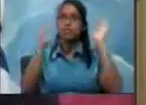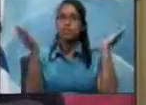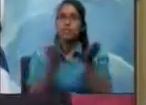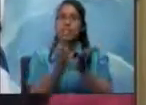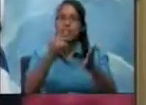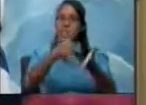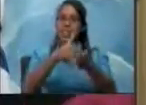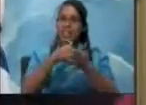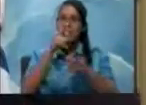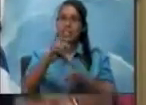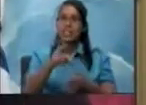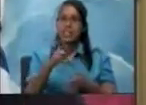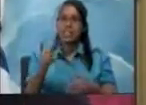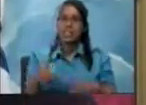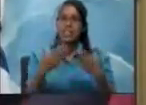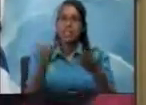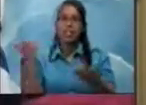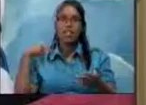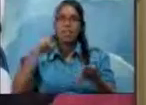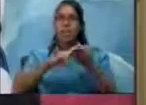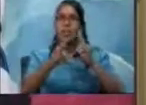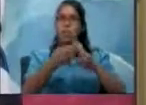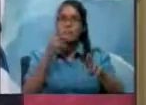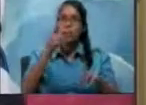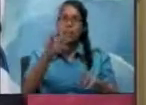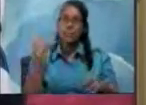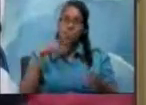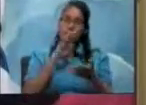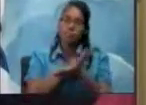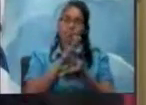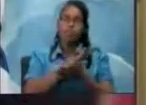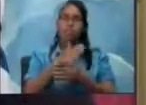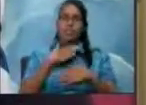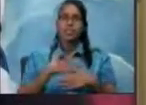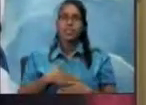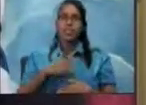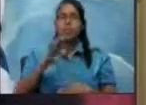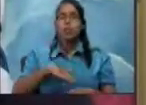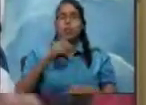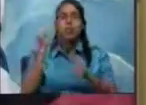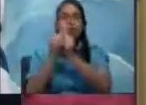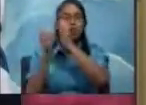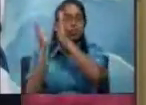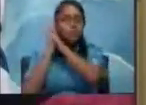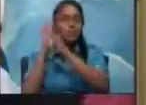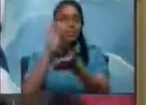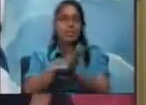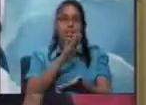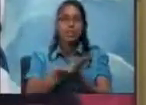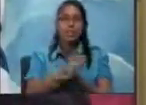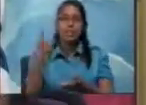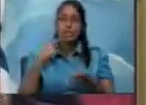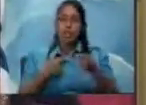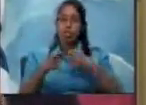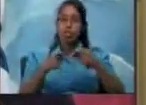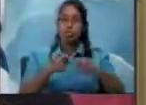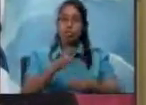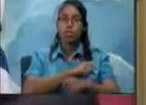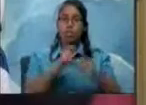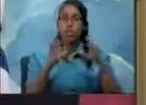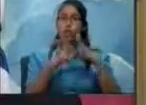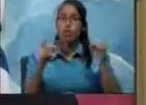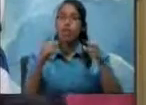garantice que tendrás paz que tendrás tranquilidad que podrás dormir tranquilo tendrás control de todas las